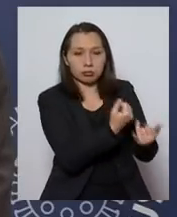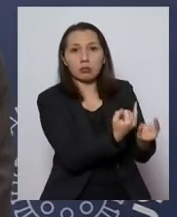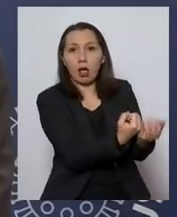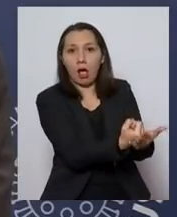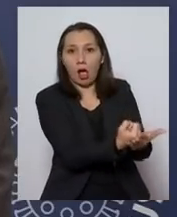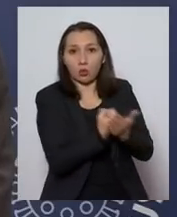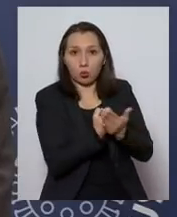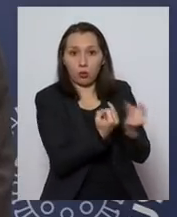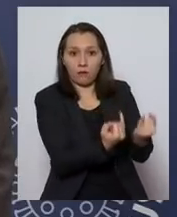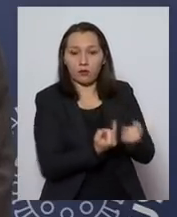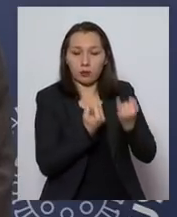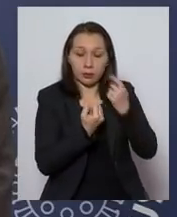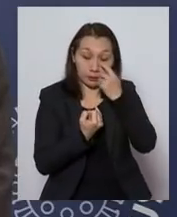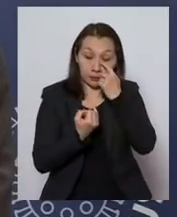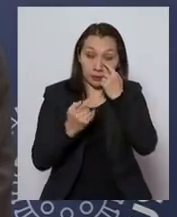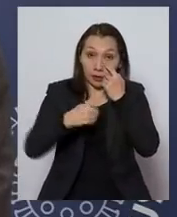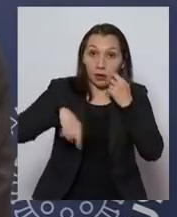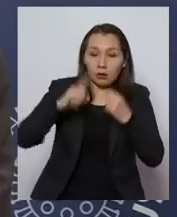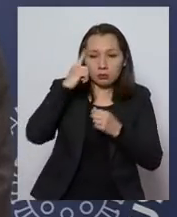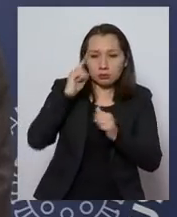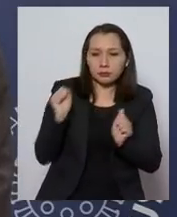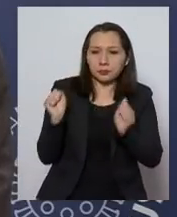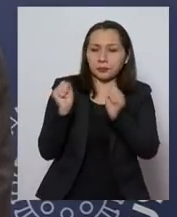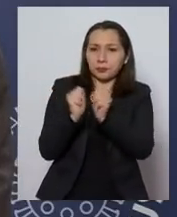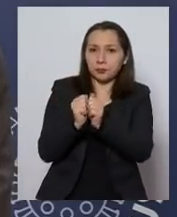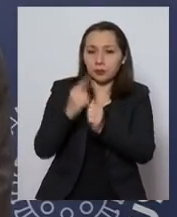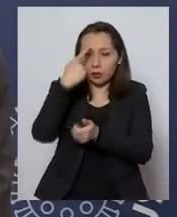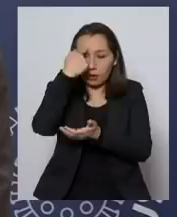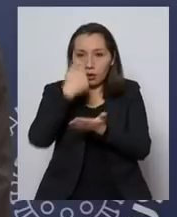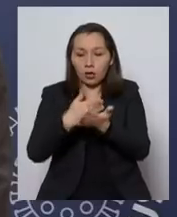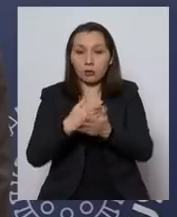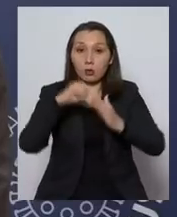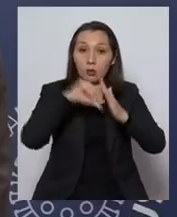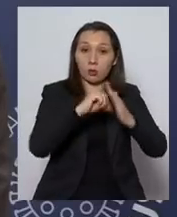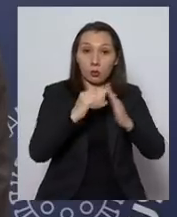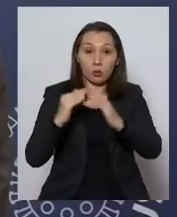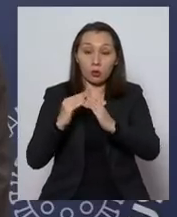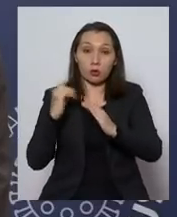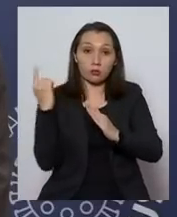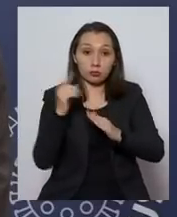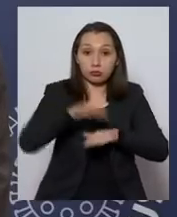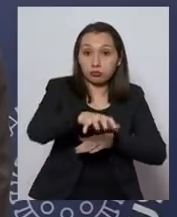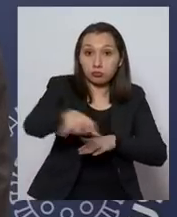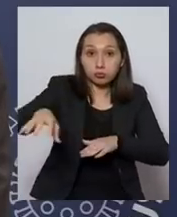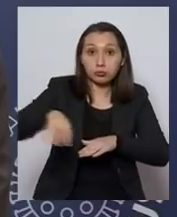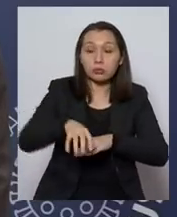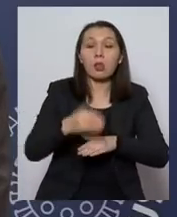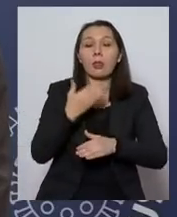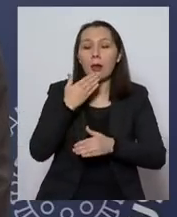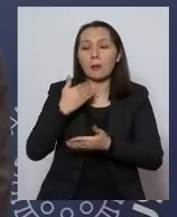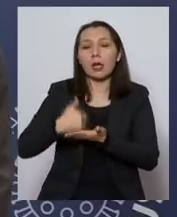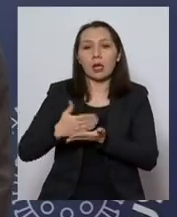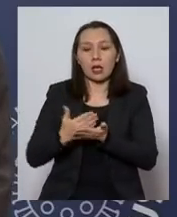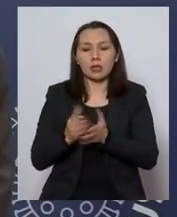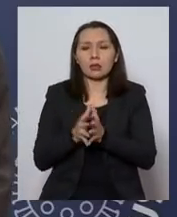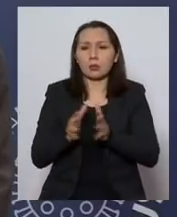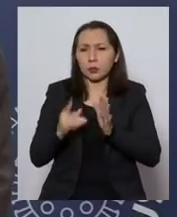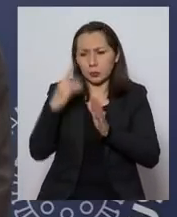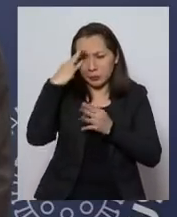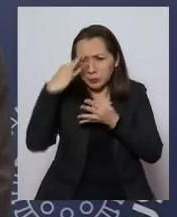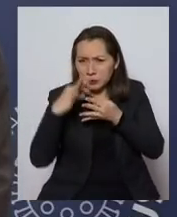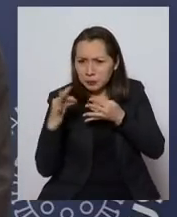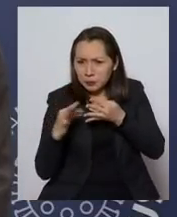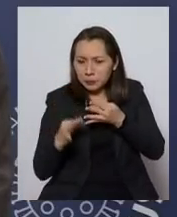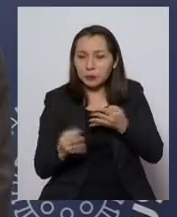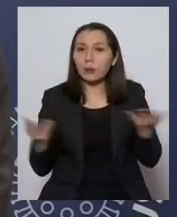ayuda, vayamos, complementemos esta estrategia de cuarentenas generales con estrategias muy